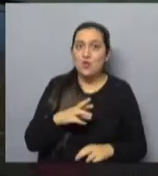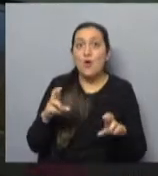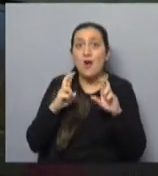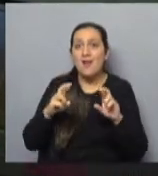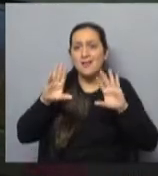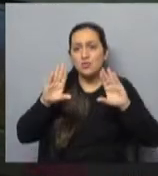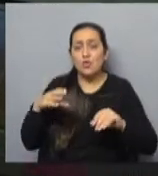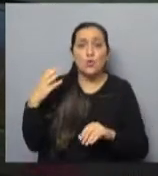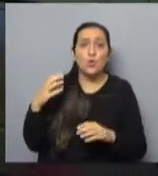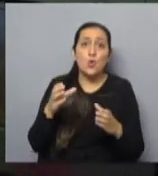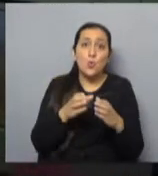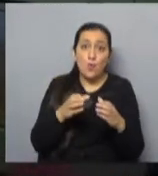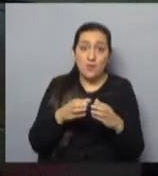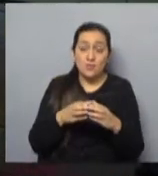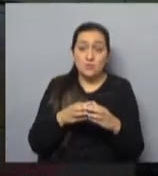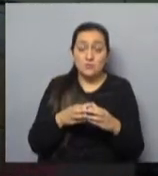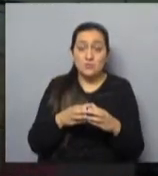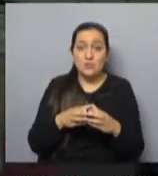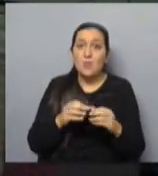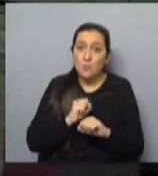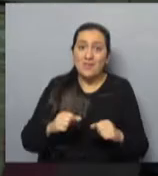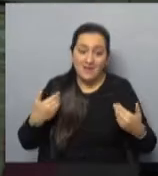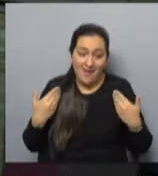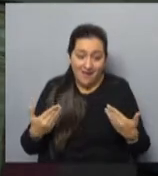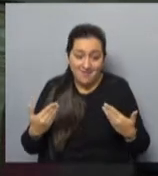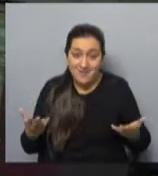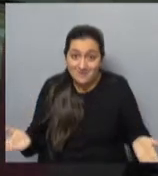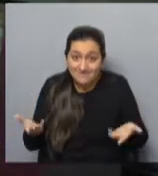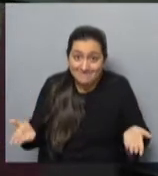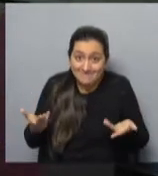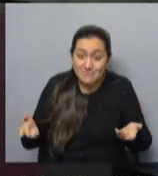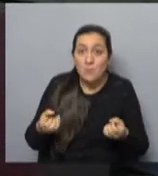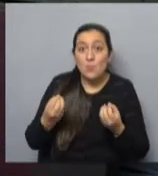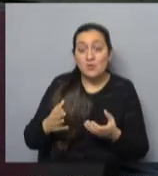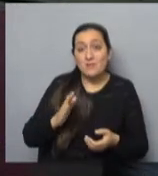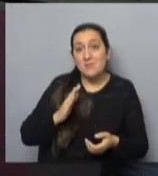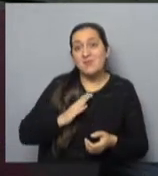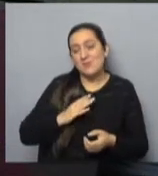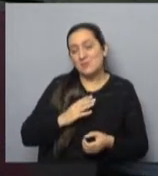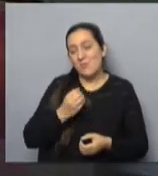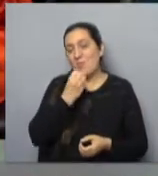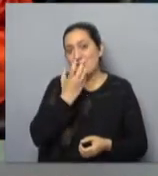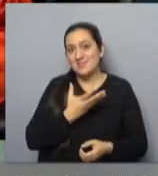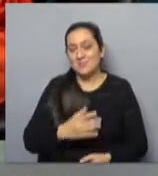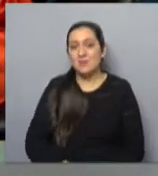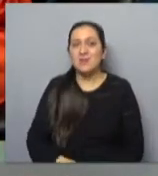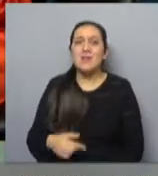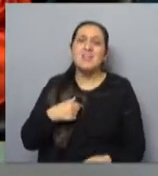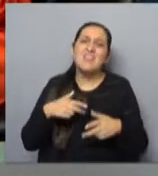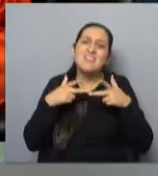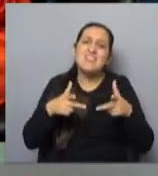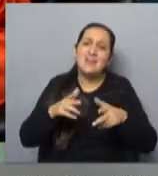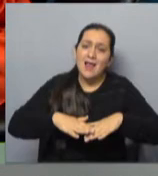ojalá que todos los cuadros hoy puedan animarse porque el femenino está muy bueno tiene diría las chiquitinas que